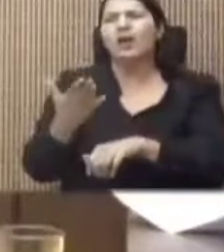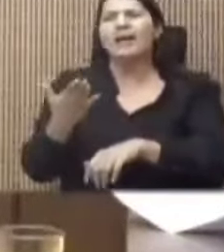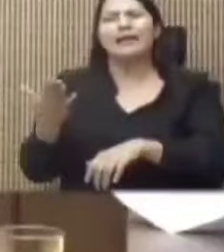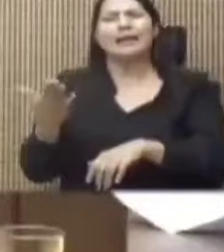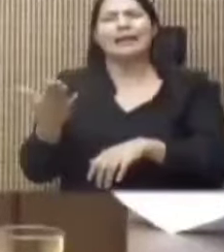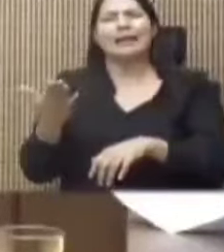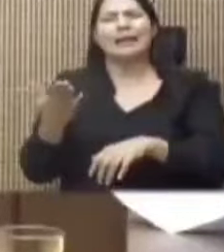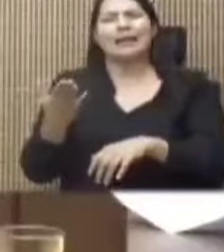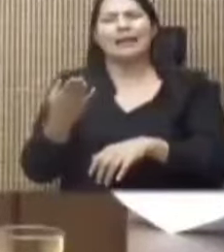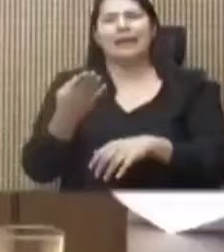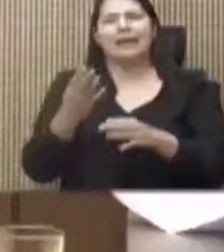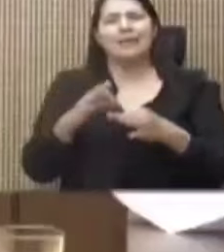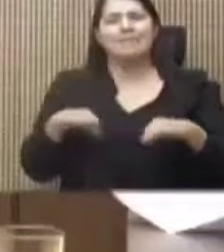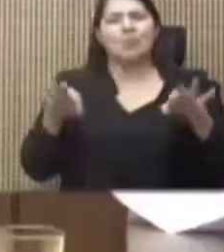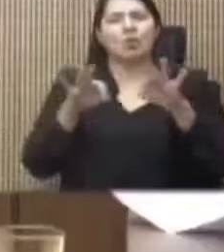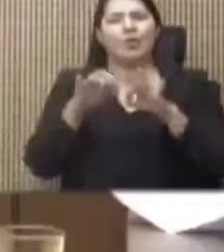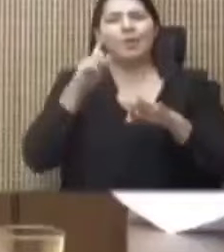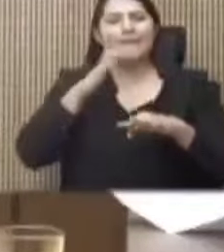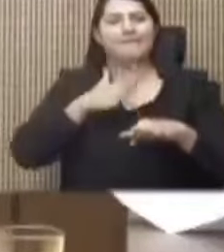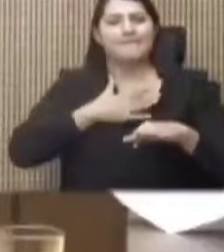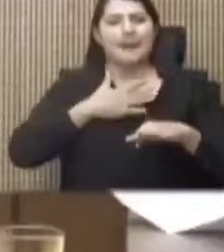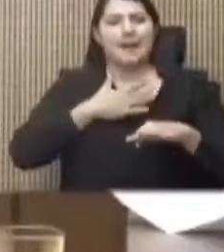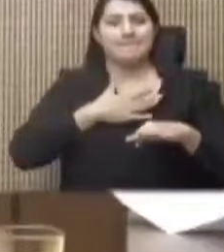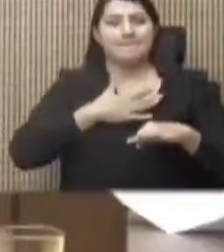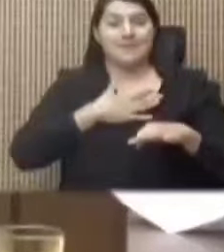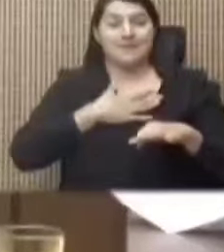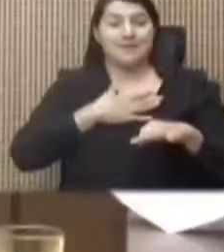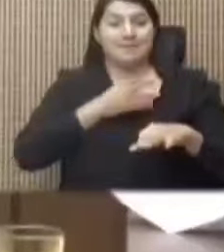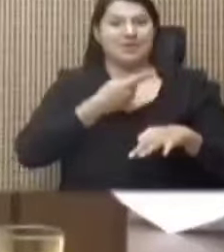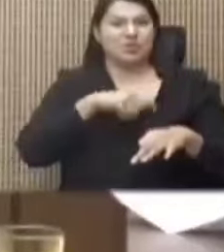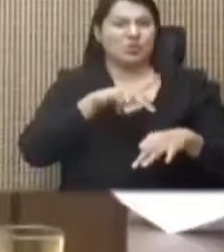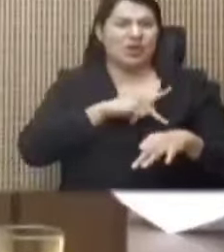de introspección que nos da la educación, que yo creo que es importante.